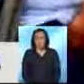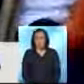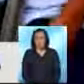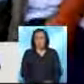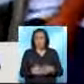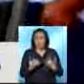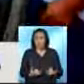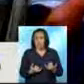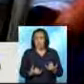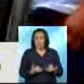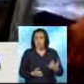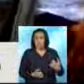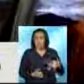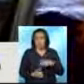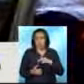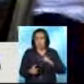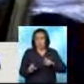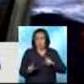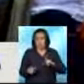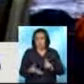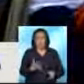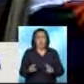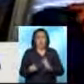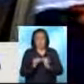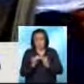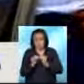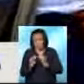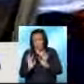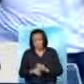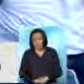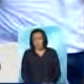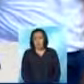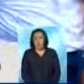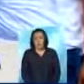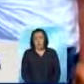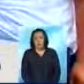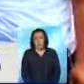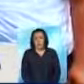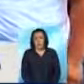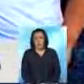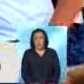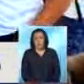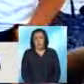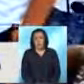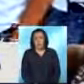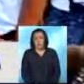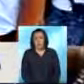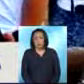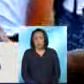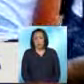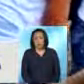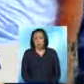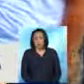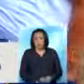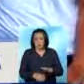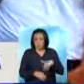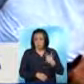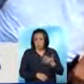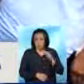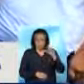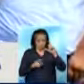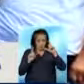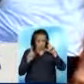Y ahorita hay que tomar medidas reactivas, correctivas. Sí, 18 asentamientos humanos, 18 primeros. Luego de tomarse